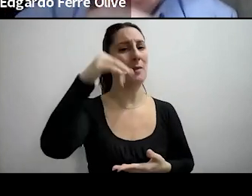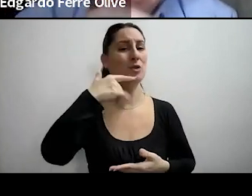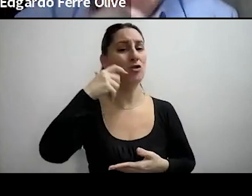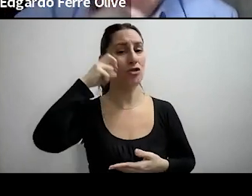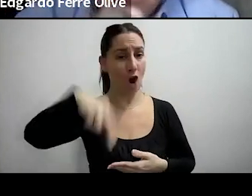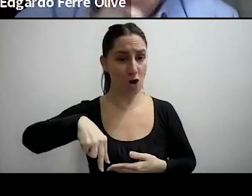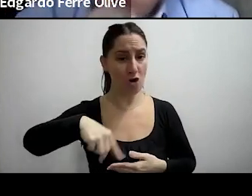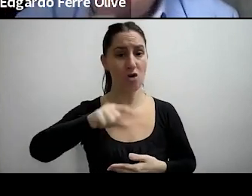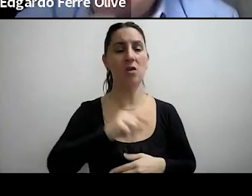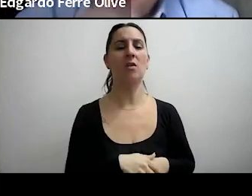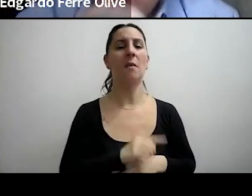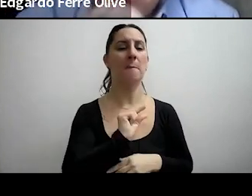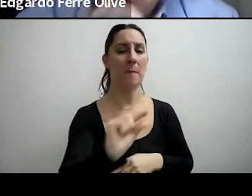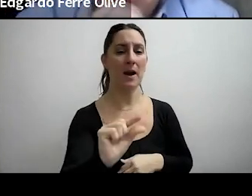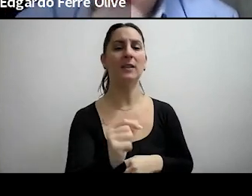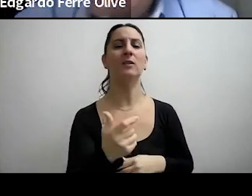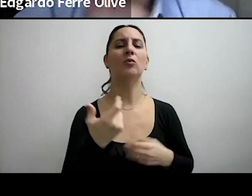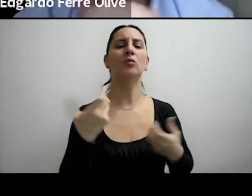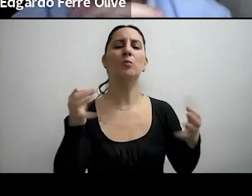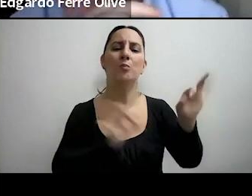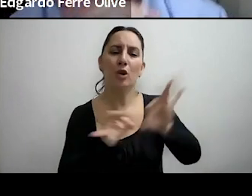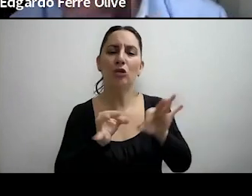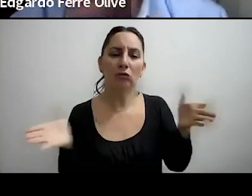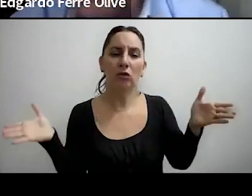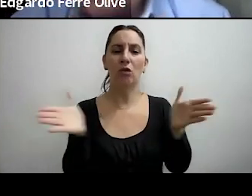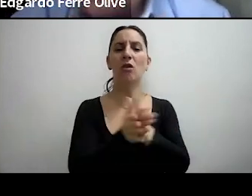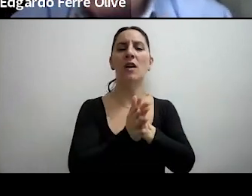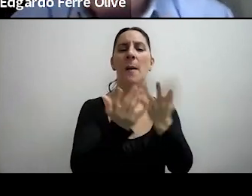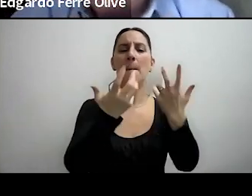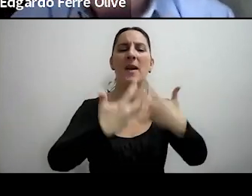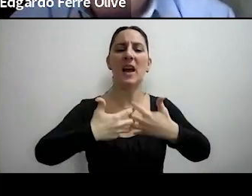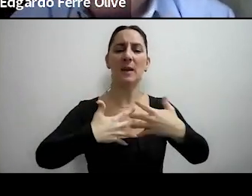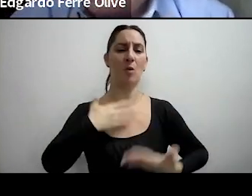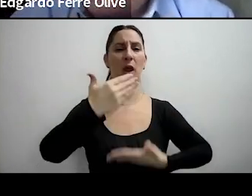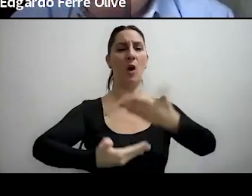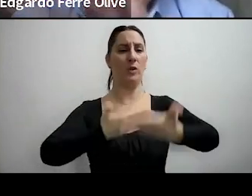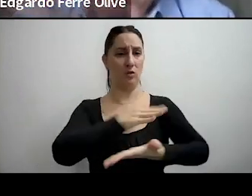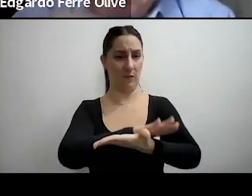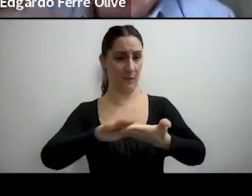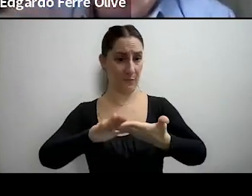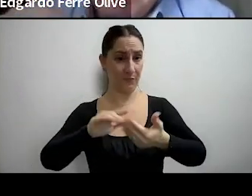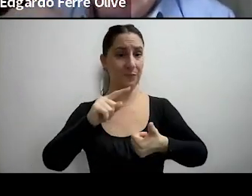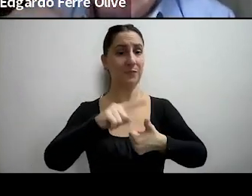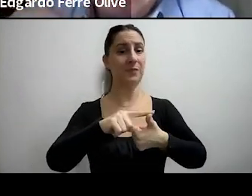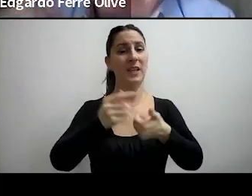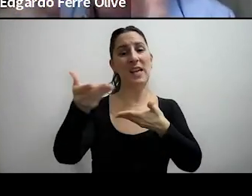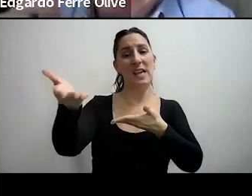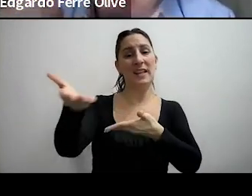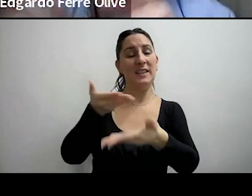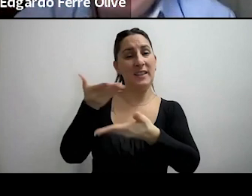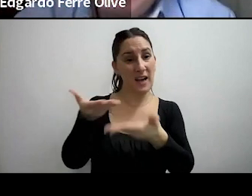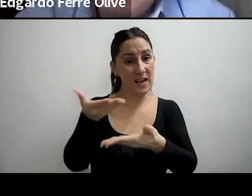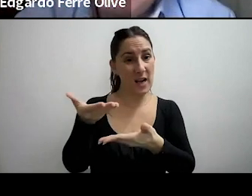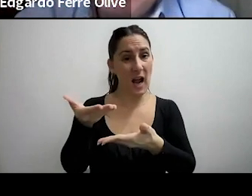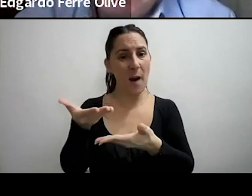partes, aplicación conjunta de proyectos y mecanismo para un desarrollo libre. Las cuotas de intercambio entre las partes es para las